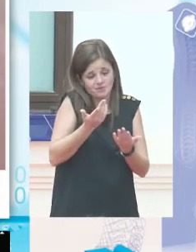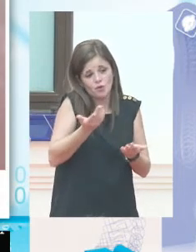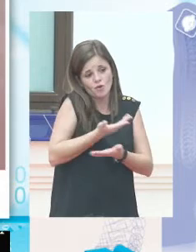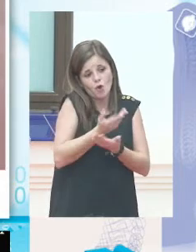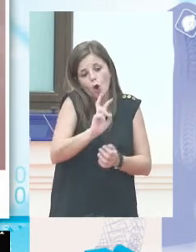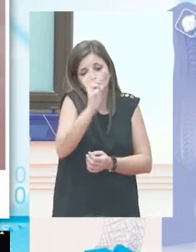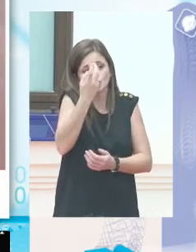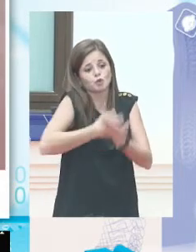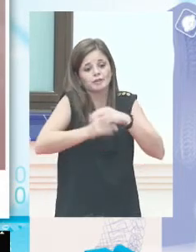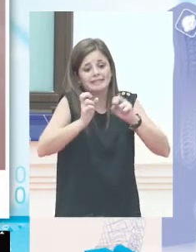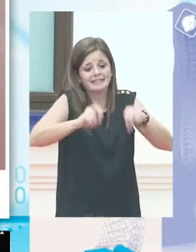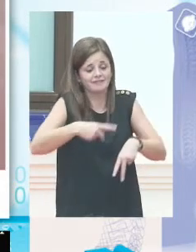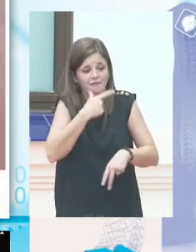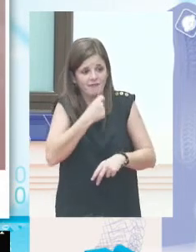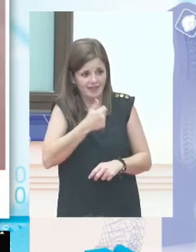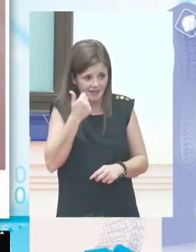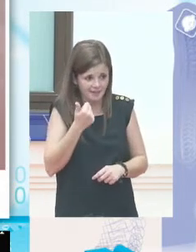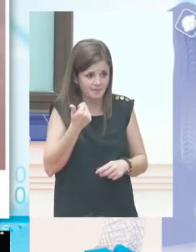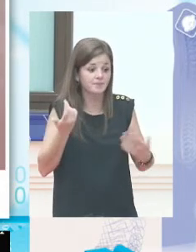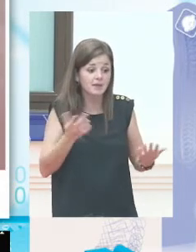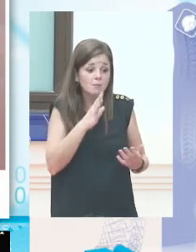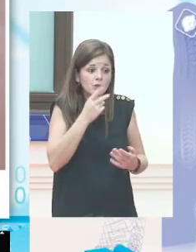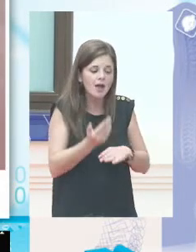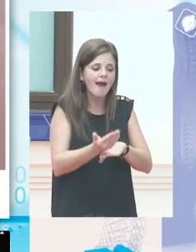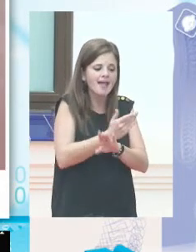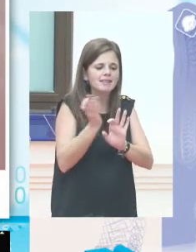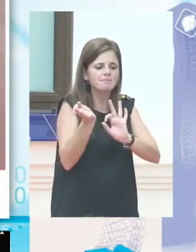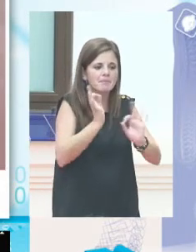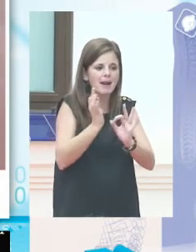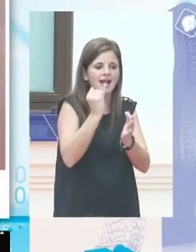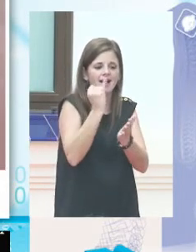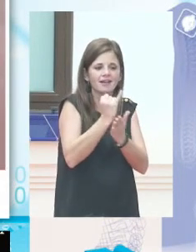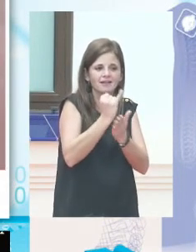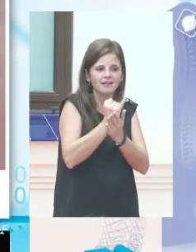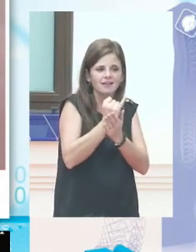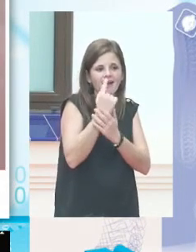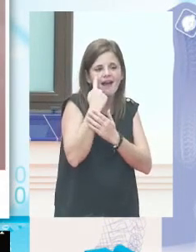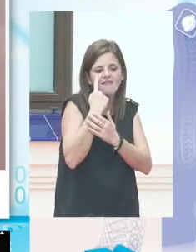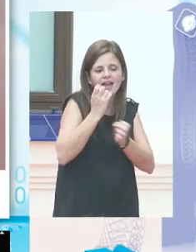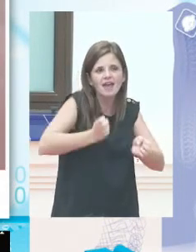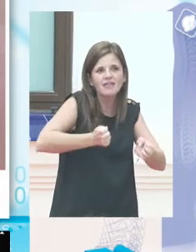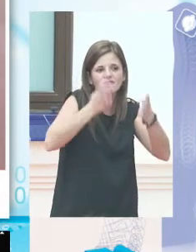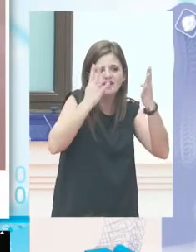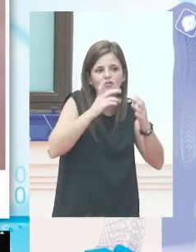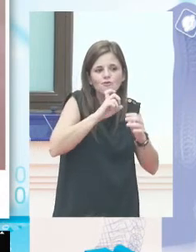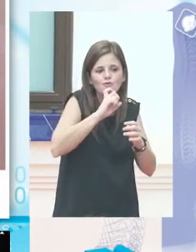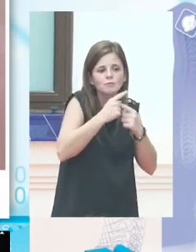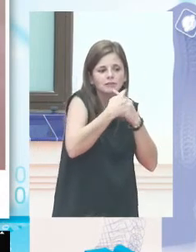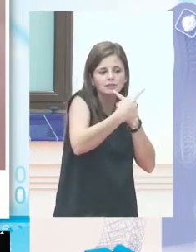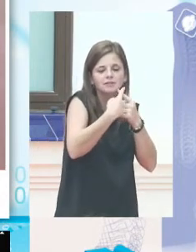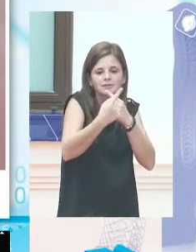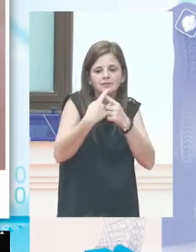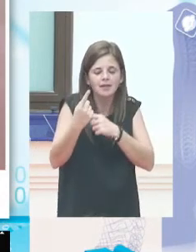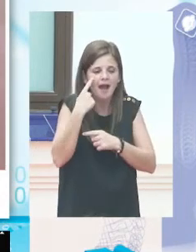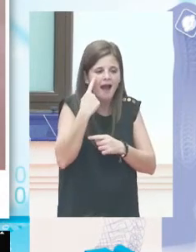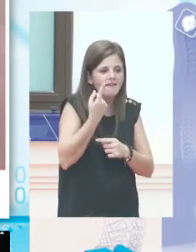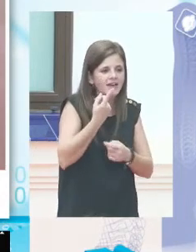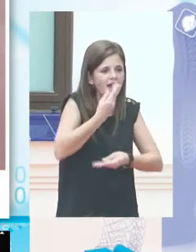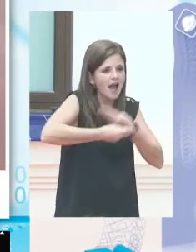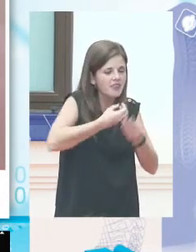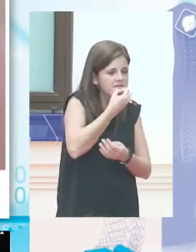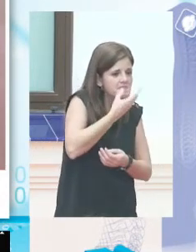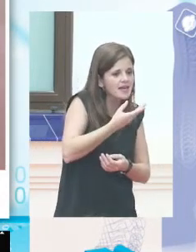personas. Entonces lo que hacemos es simular todas esas tareas de forma masiva en el edificio para detectar qué es lo que se está haciendo bien y qué es lo que se está